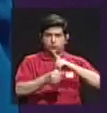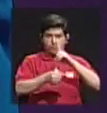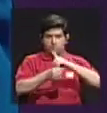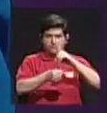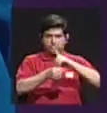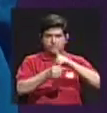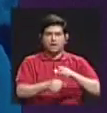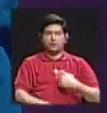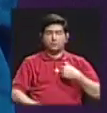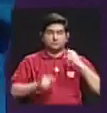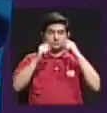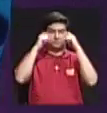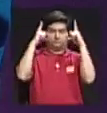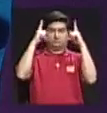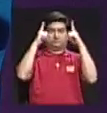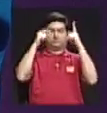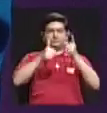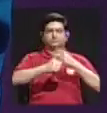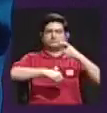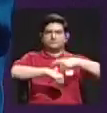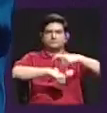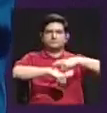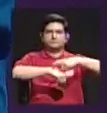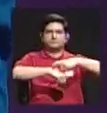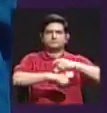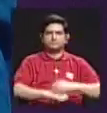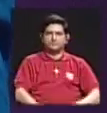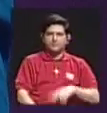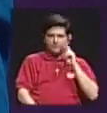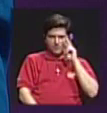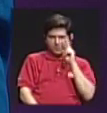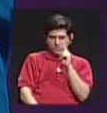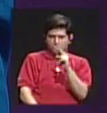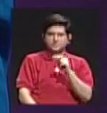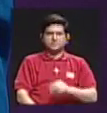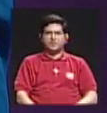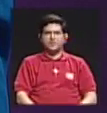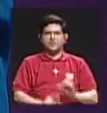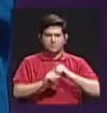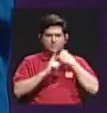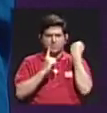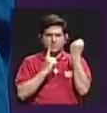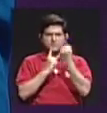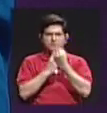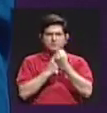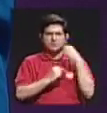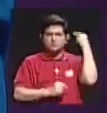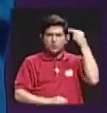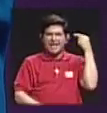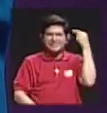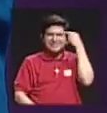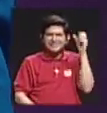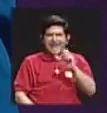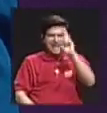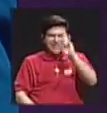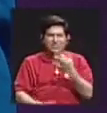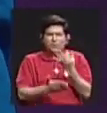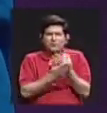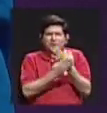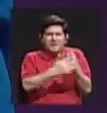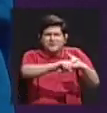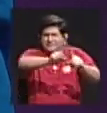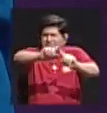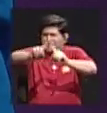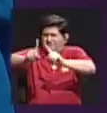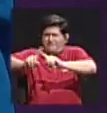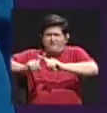diputada, pues me sorprendo en primera instancia de ver que el Estado costarricense financia una gran